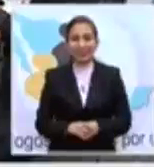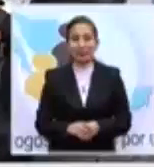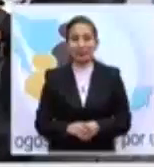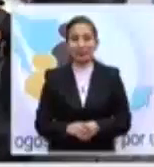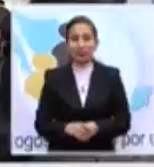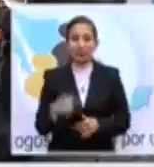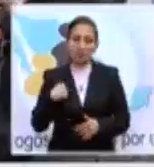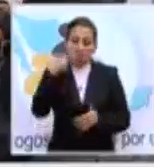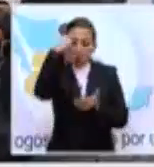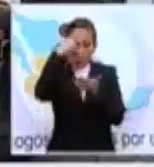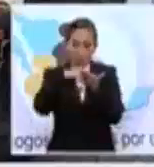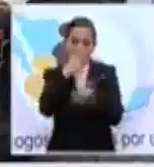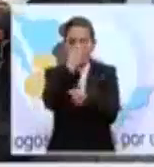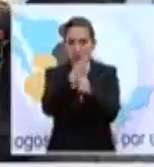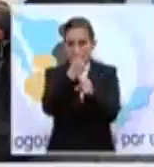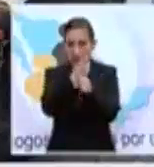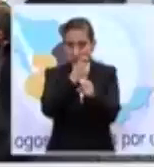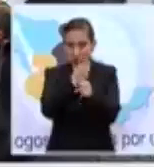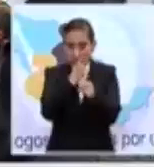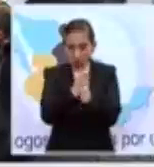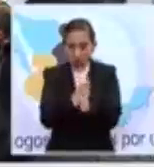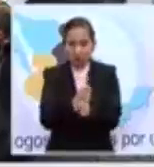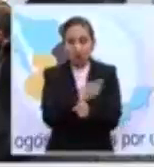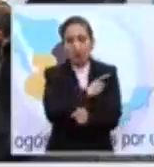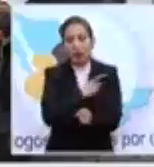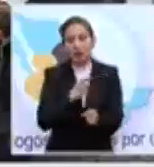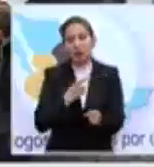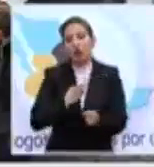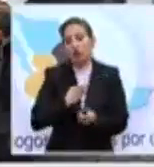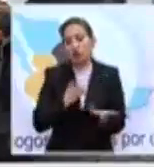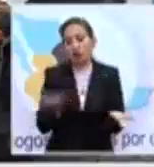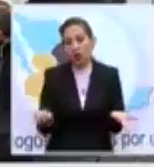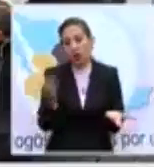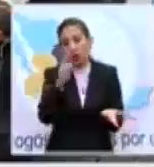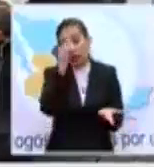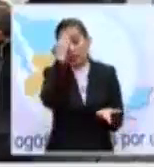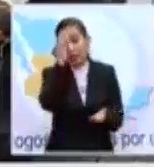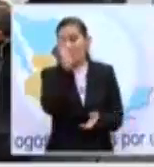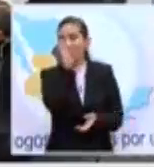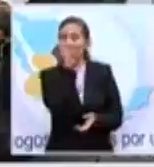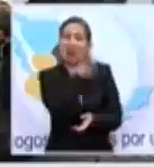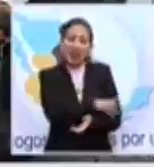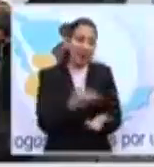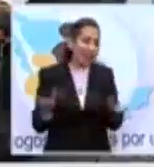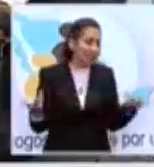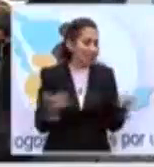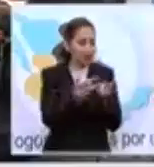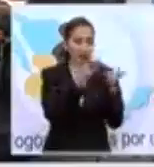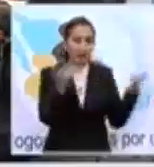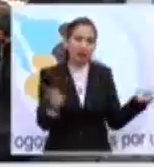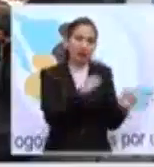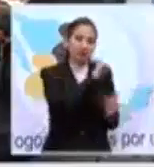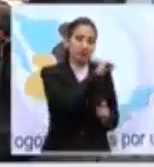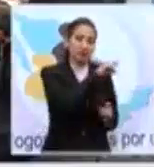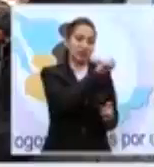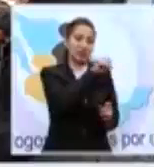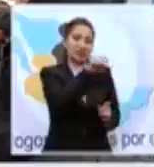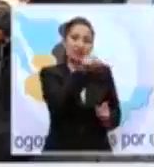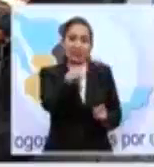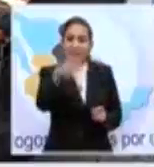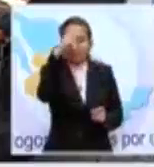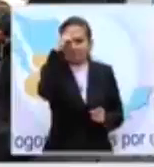Sí, yo creo que lo primero que habría que reconocer es lo mal que hemos hecho las cosas históricamente en México al